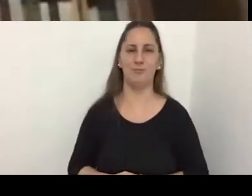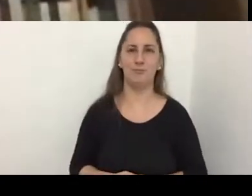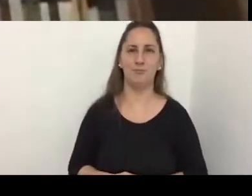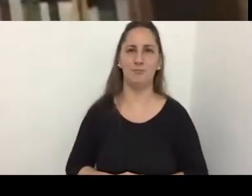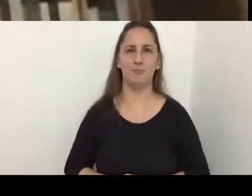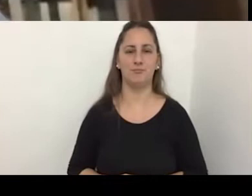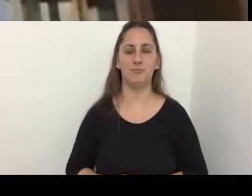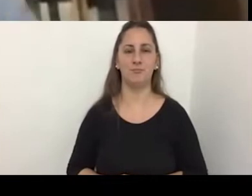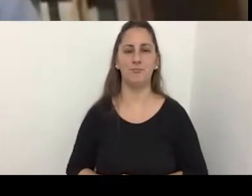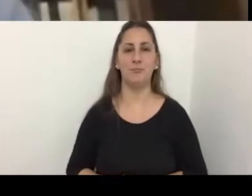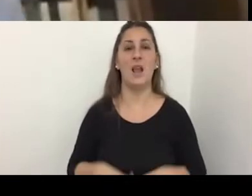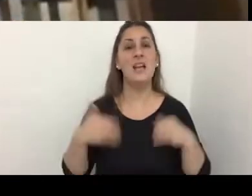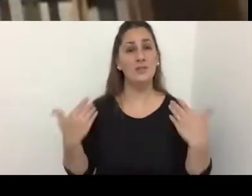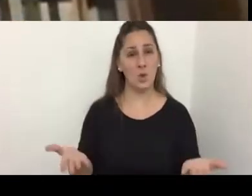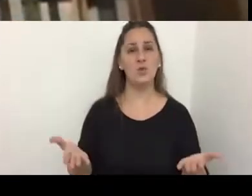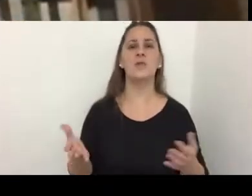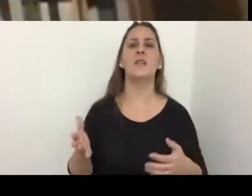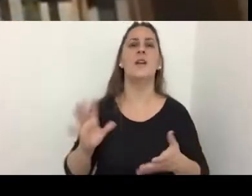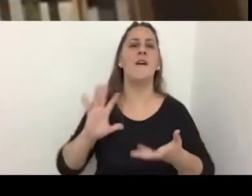Entonces, la forma en que actúa